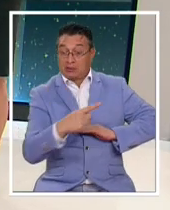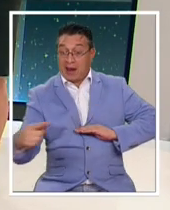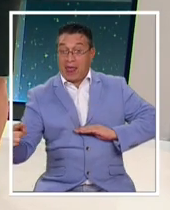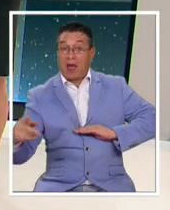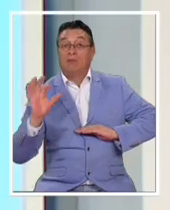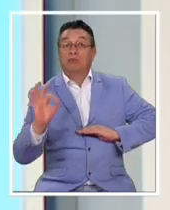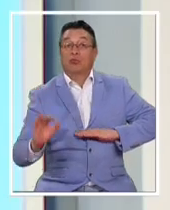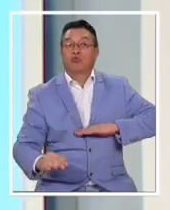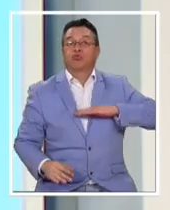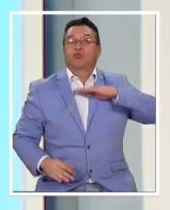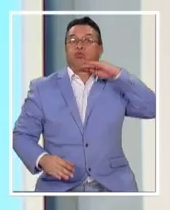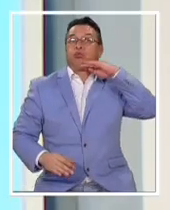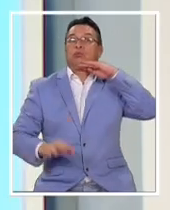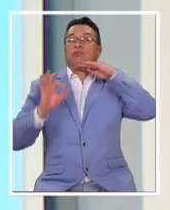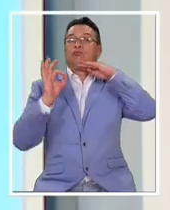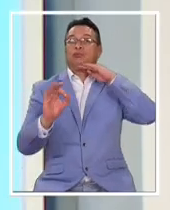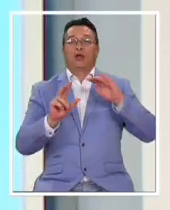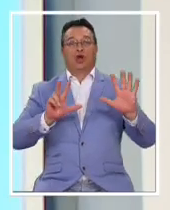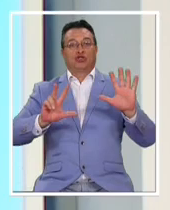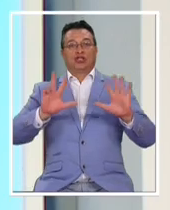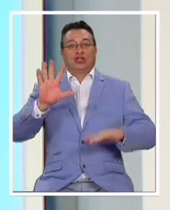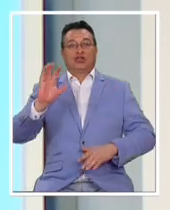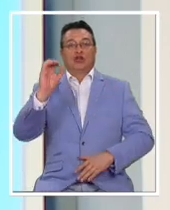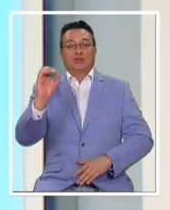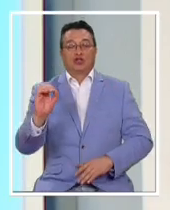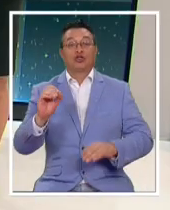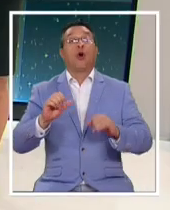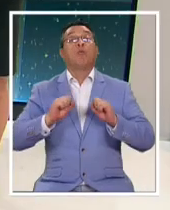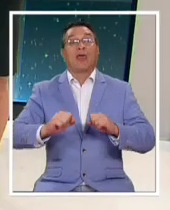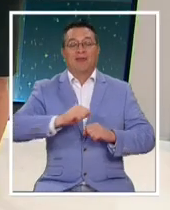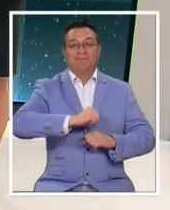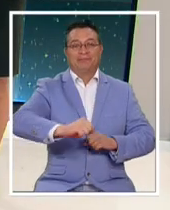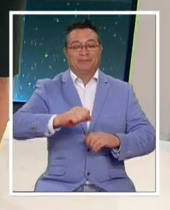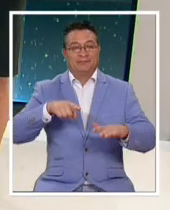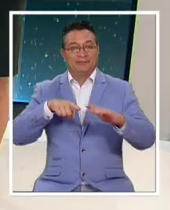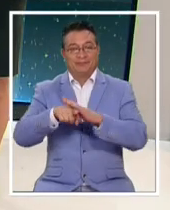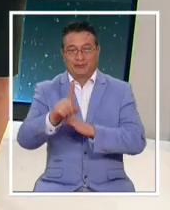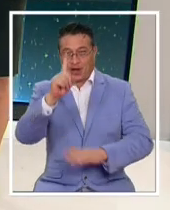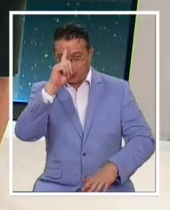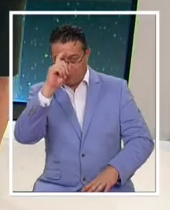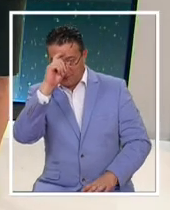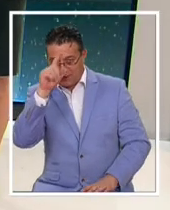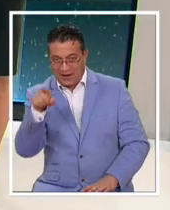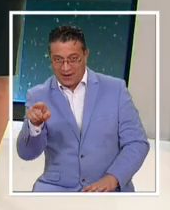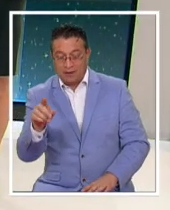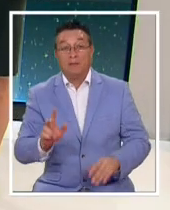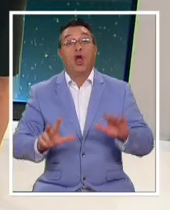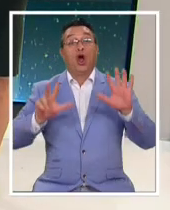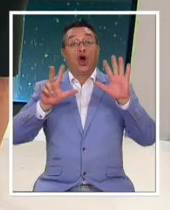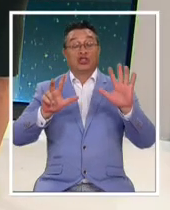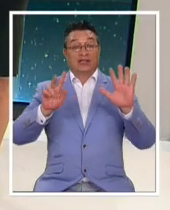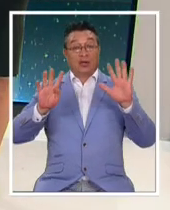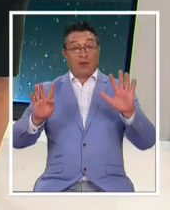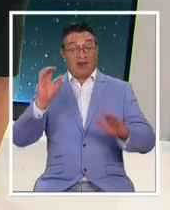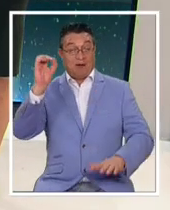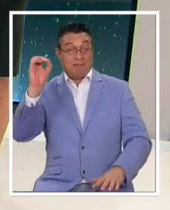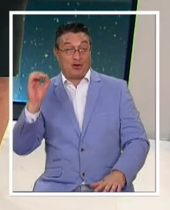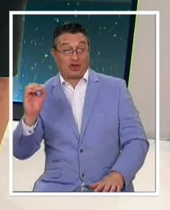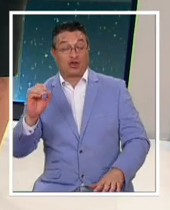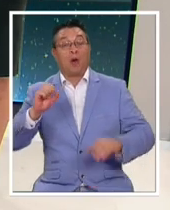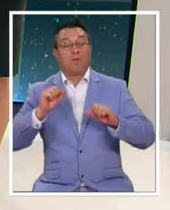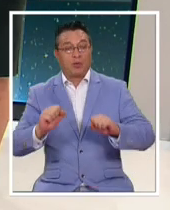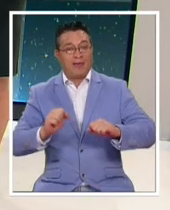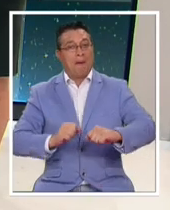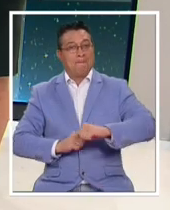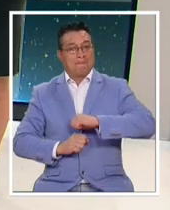es. 85% de efectividad para prevenir la hospitalización. Otro dato interesante que es un 89% para